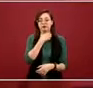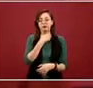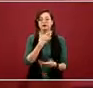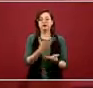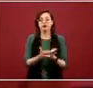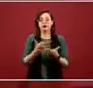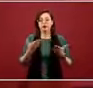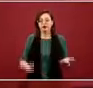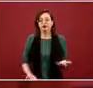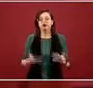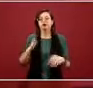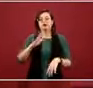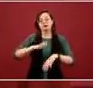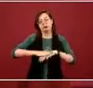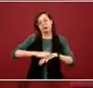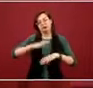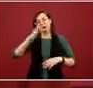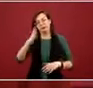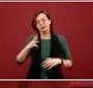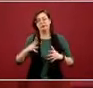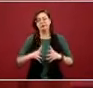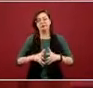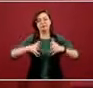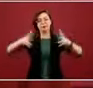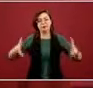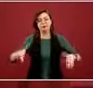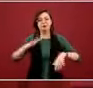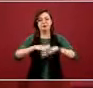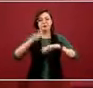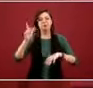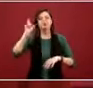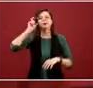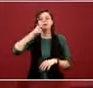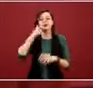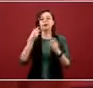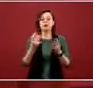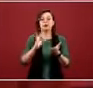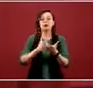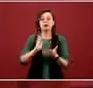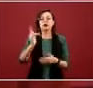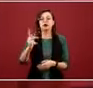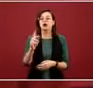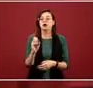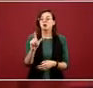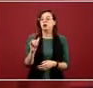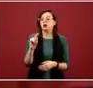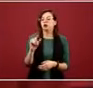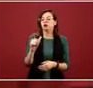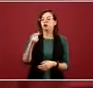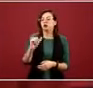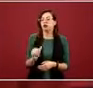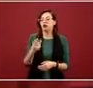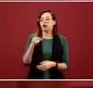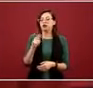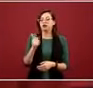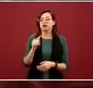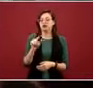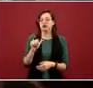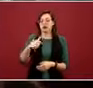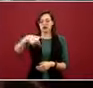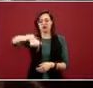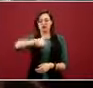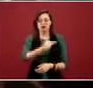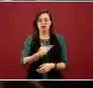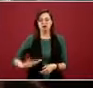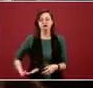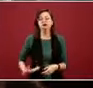hicimos una expansión, mi agradecimiento a el equipo de Política Digital Nacional aquí en Presidencia y también al ingeniero